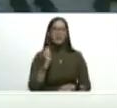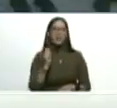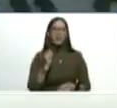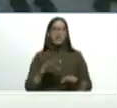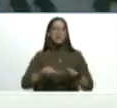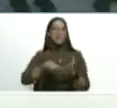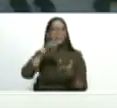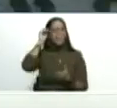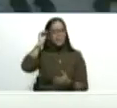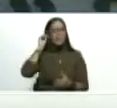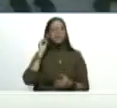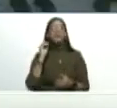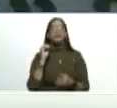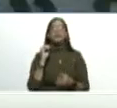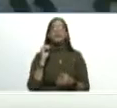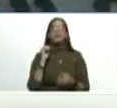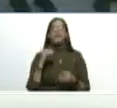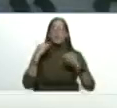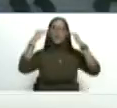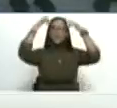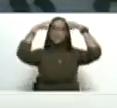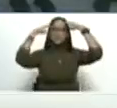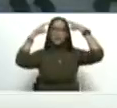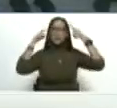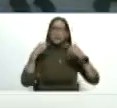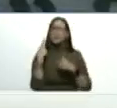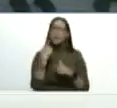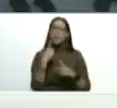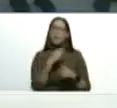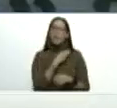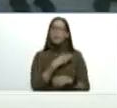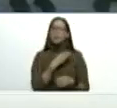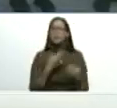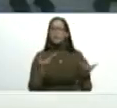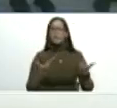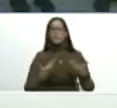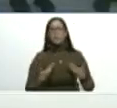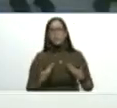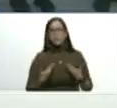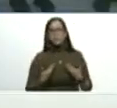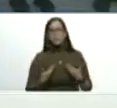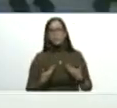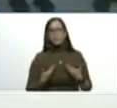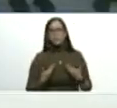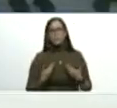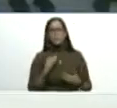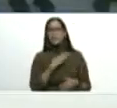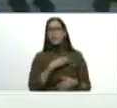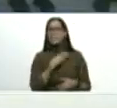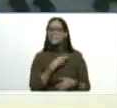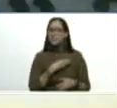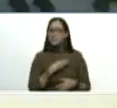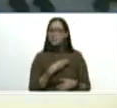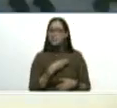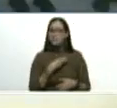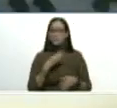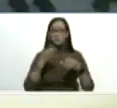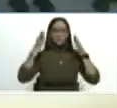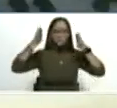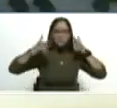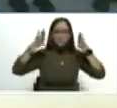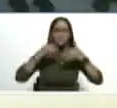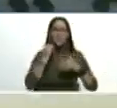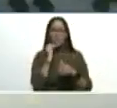del comandante Chávez y una de las misiones que él me dejó, la misión de forjar a la juventud y